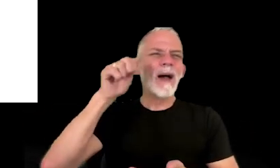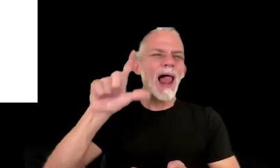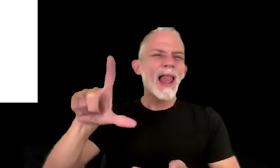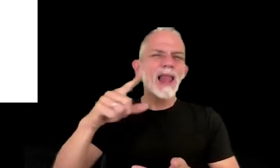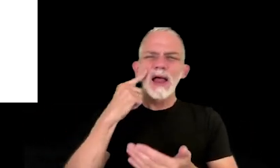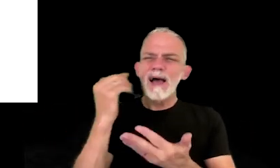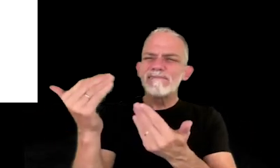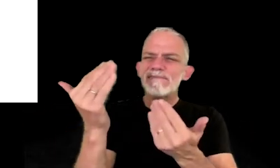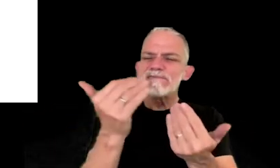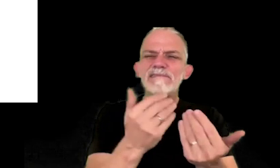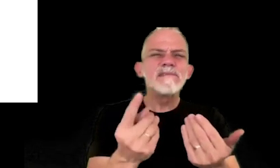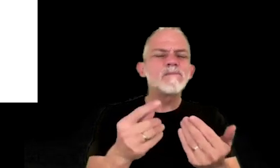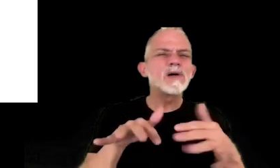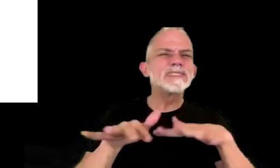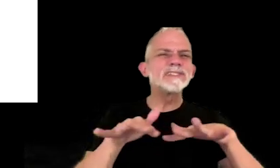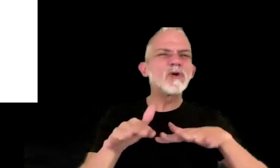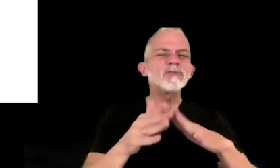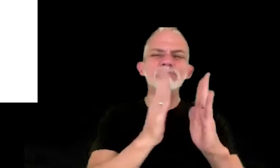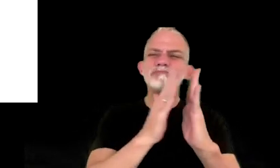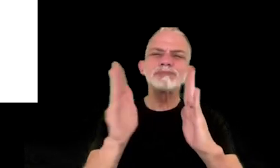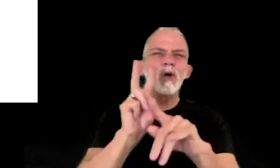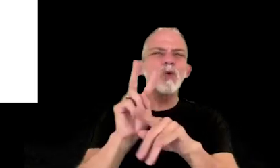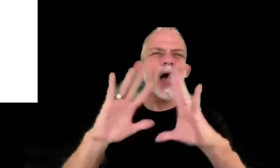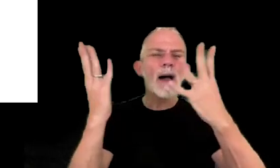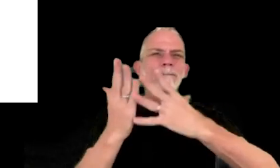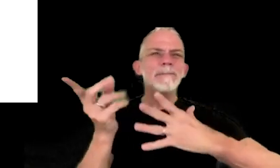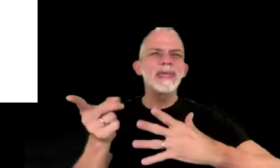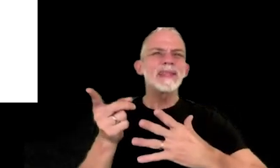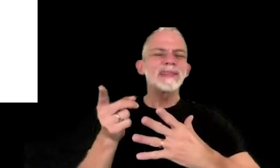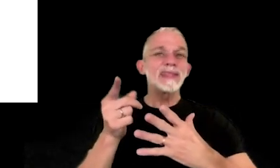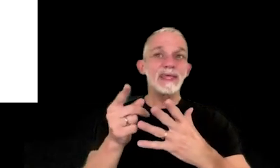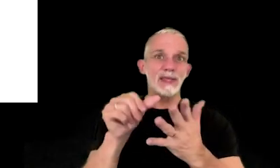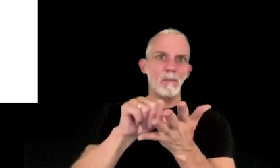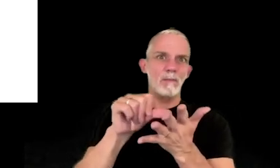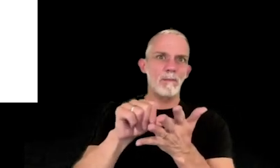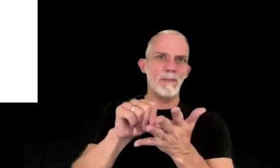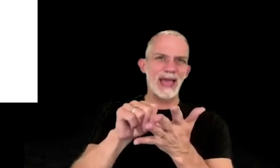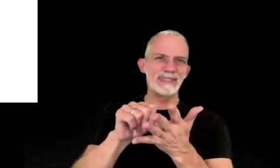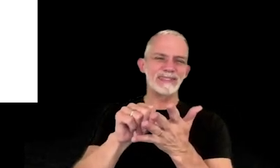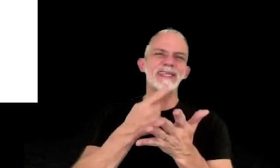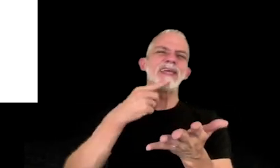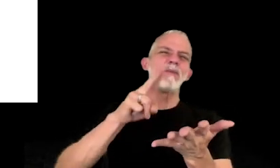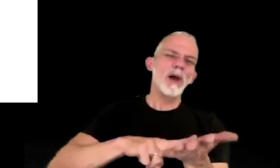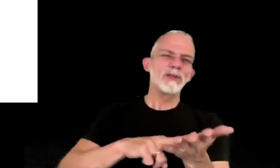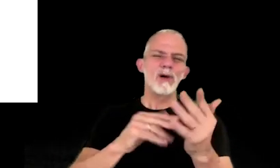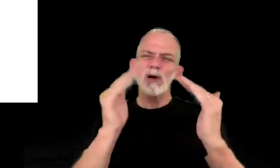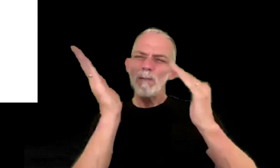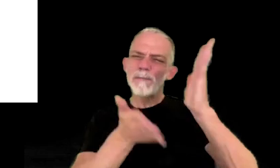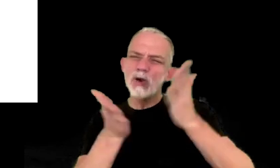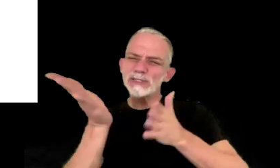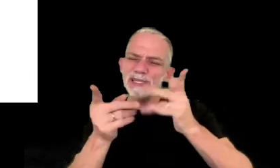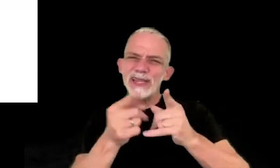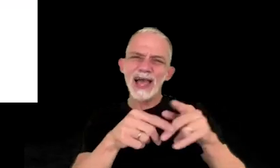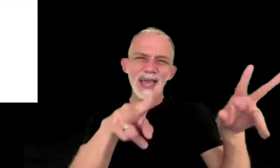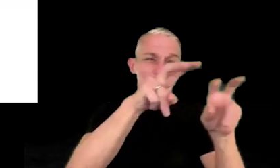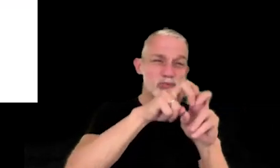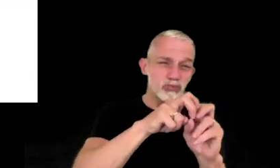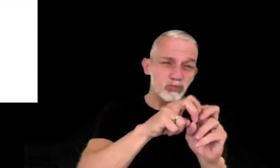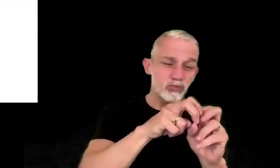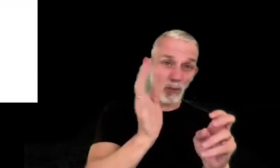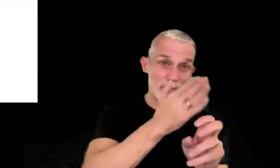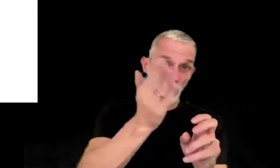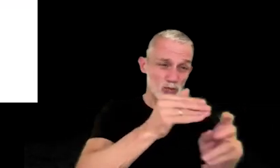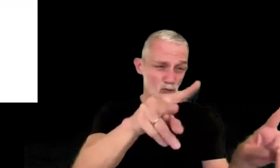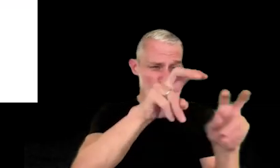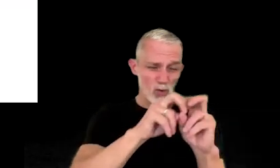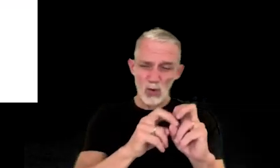cuál es la situación de la estructura ambiental relacionada de los países de tributación ambiental en porcentaje de Producto Bruto Interno. Acá